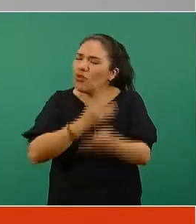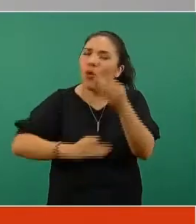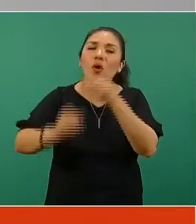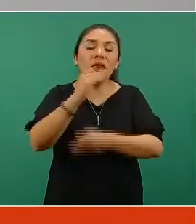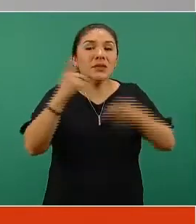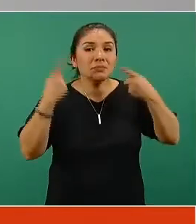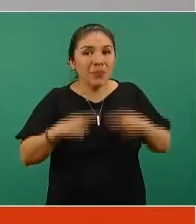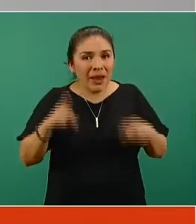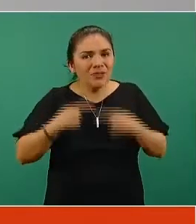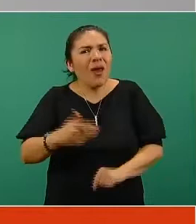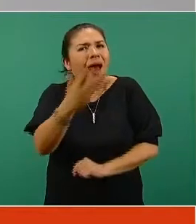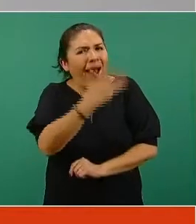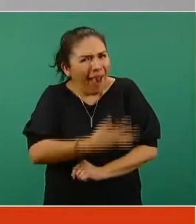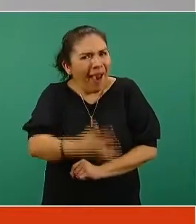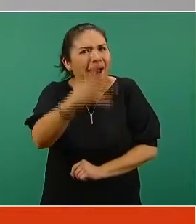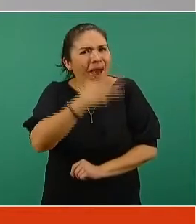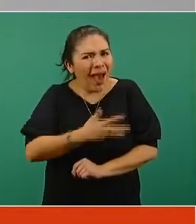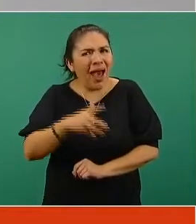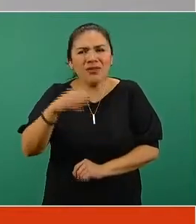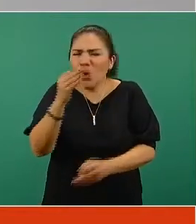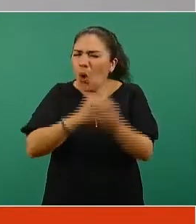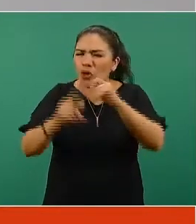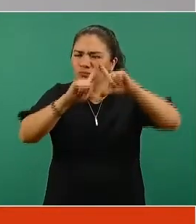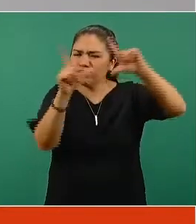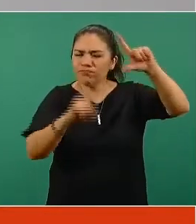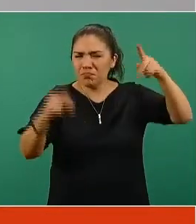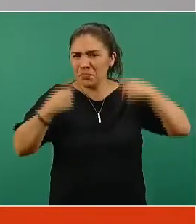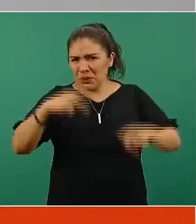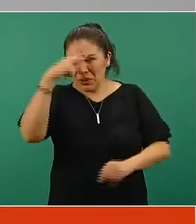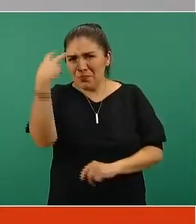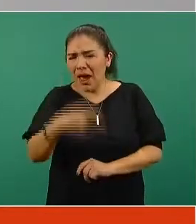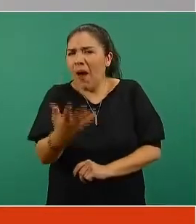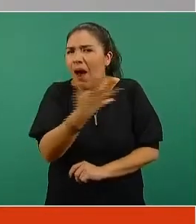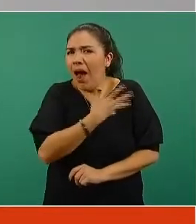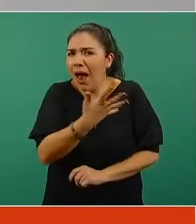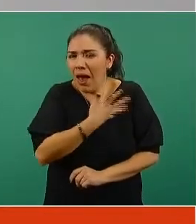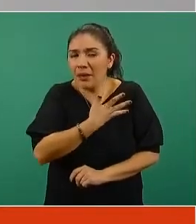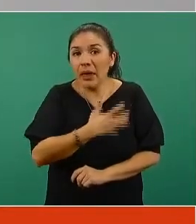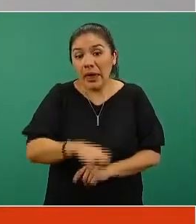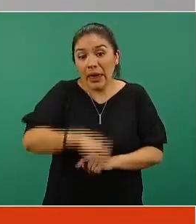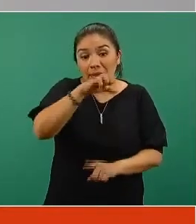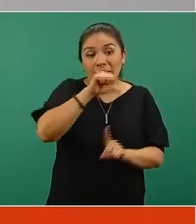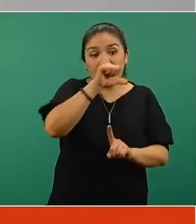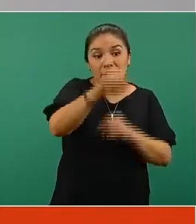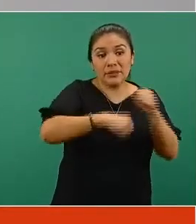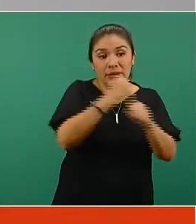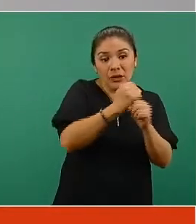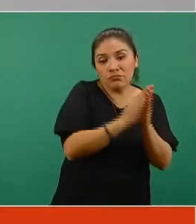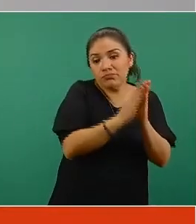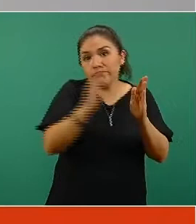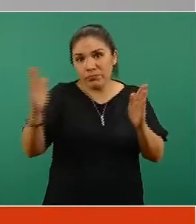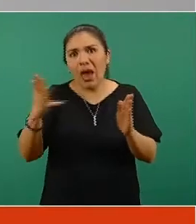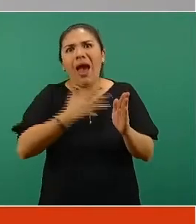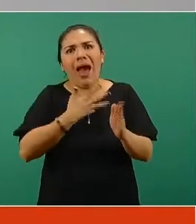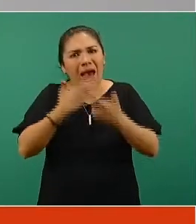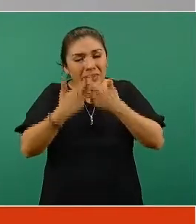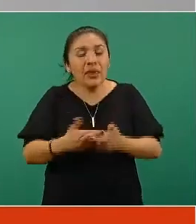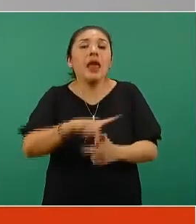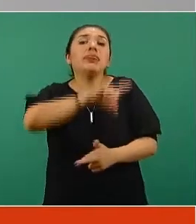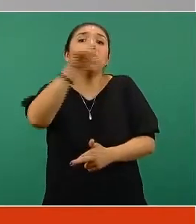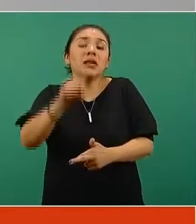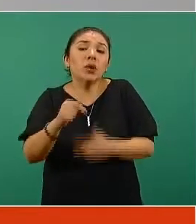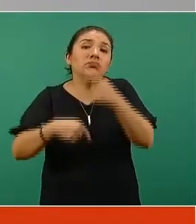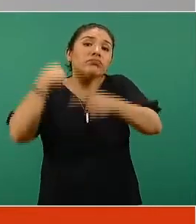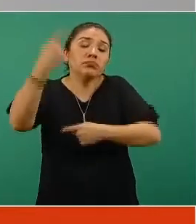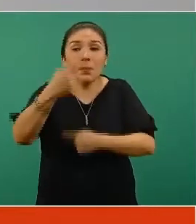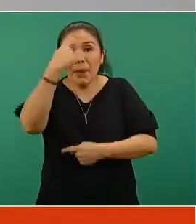las personas, para todos los mexicanos y mexicanas, especialmente de 16 años en adelante. Ya veremos después para